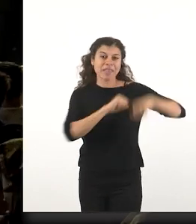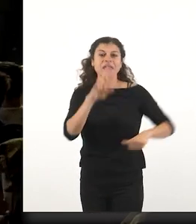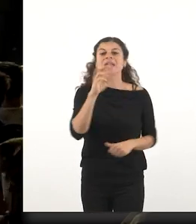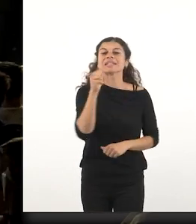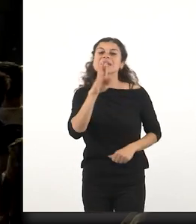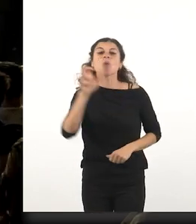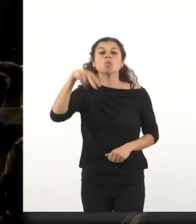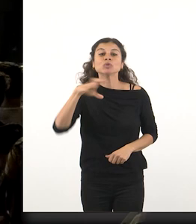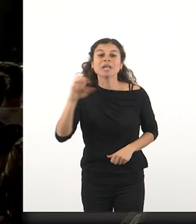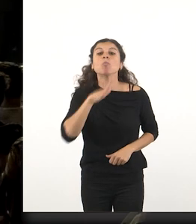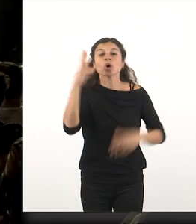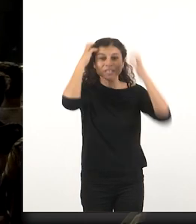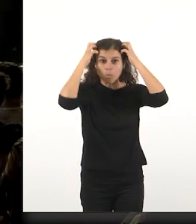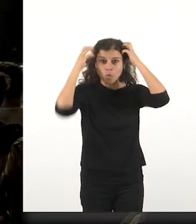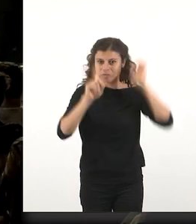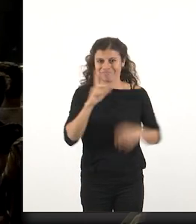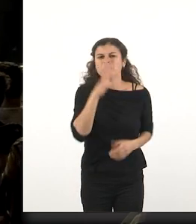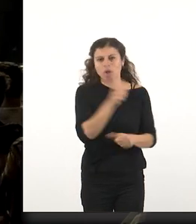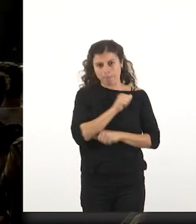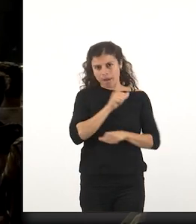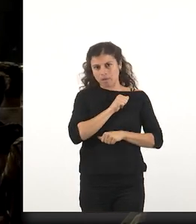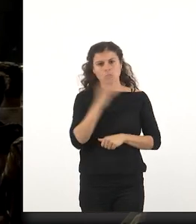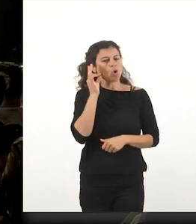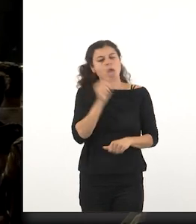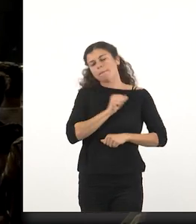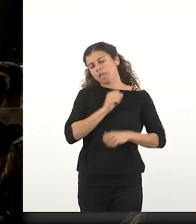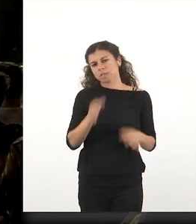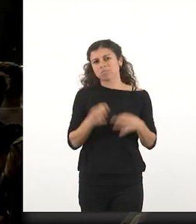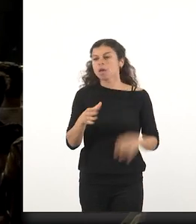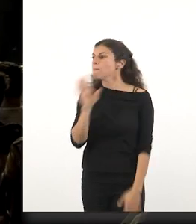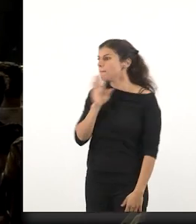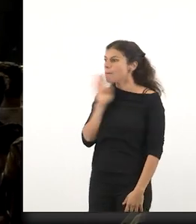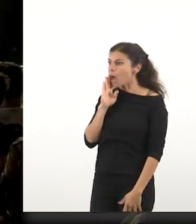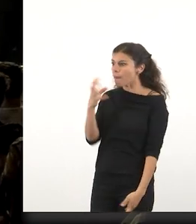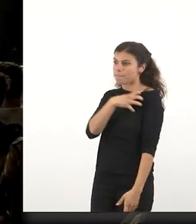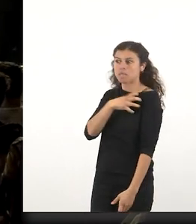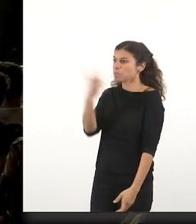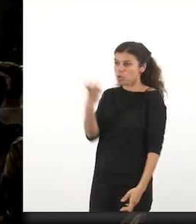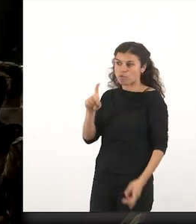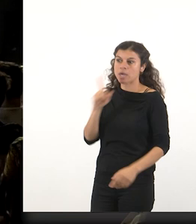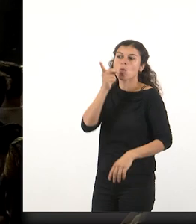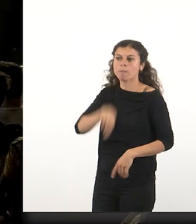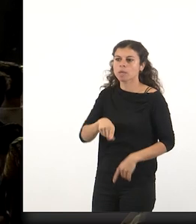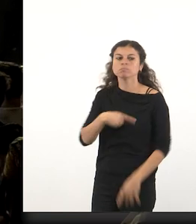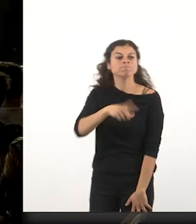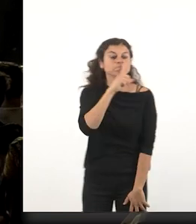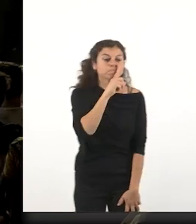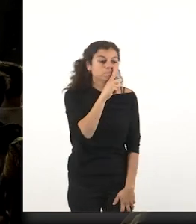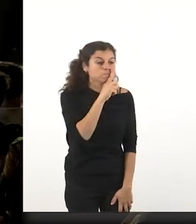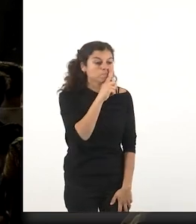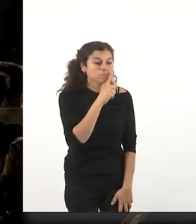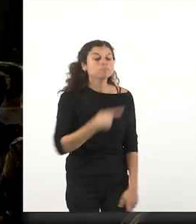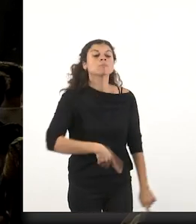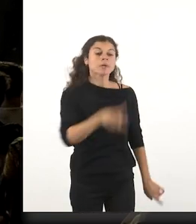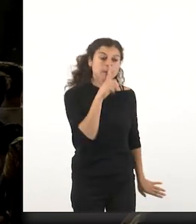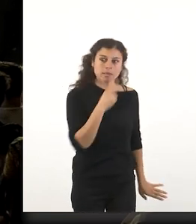champú, Mari, fue por esperar. Mamá, ha pasado un mes, el príncipe este no viene. ¿Te quieres callar? ¿Te quieres callar?